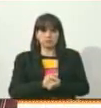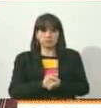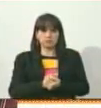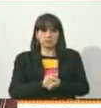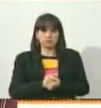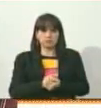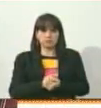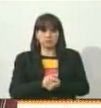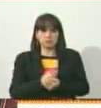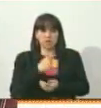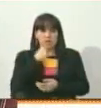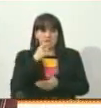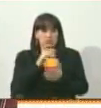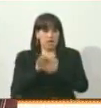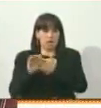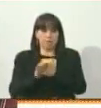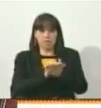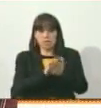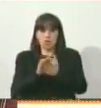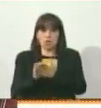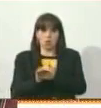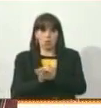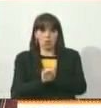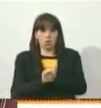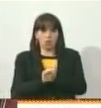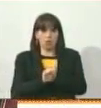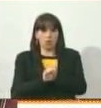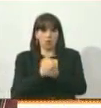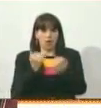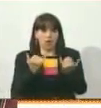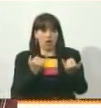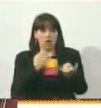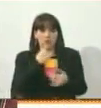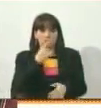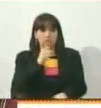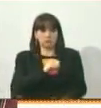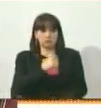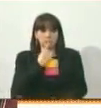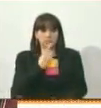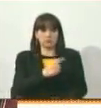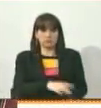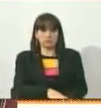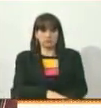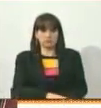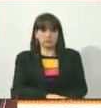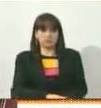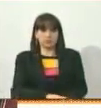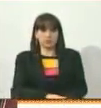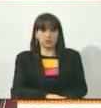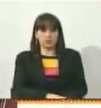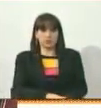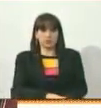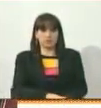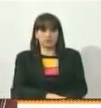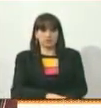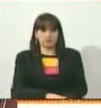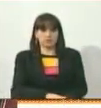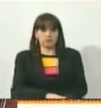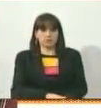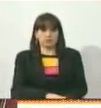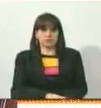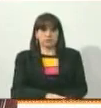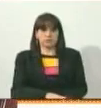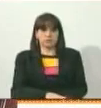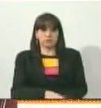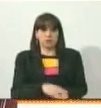Entonces salen los amigos por todos lados. Los amigos de la gente que tiene plata, pues. No vale. La